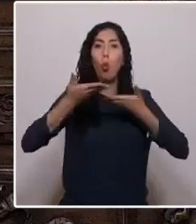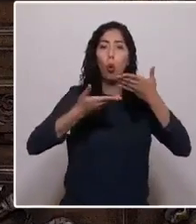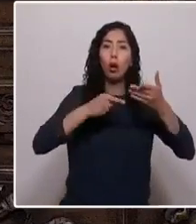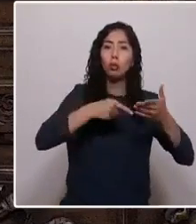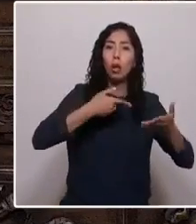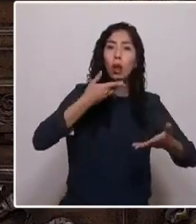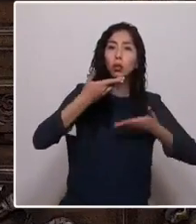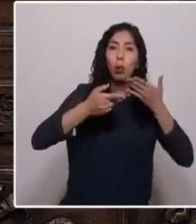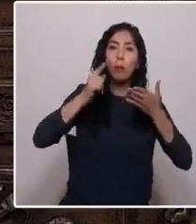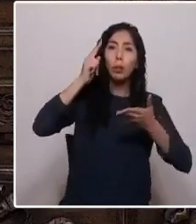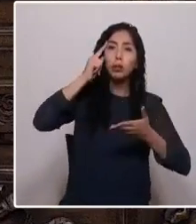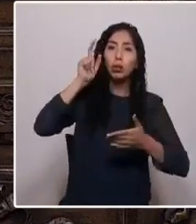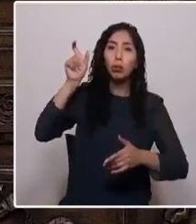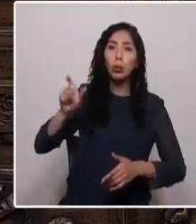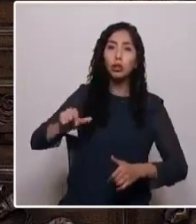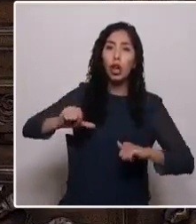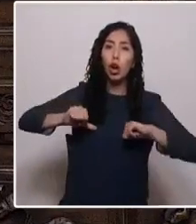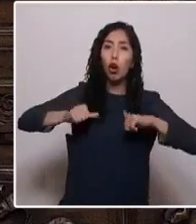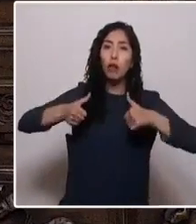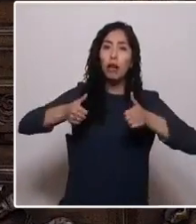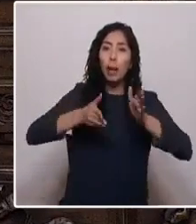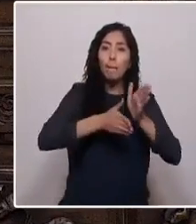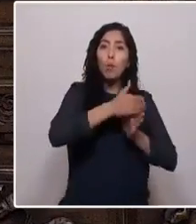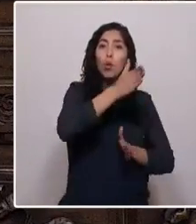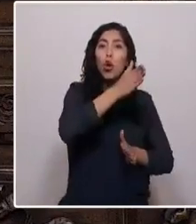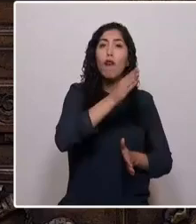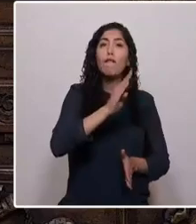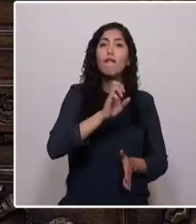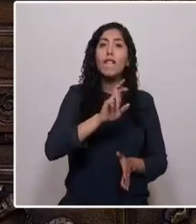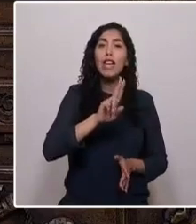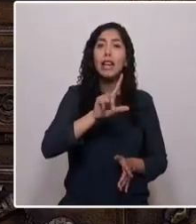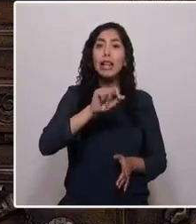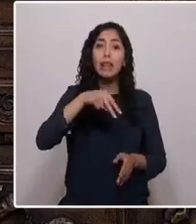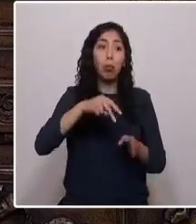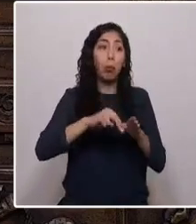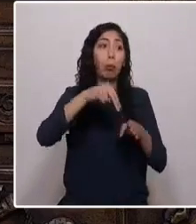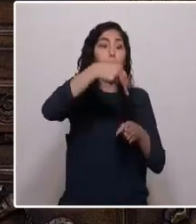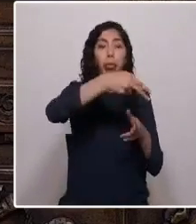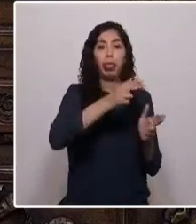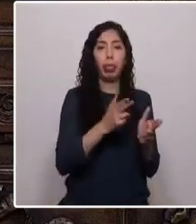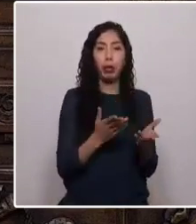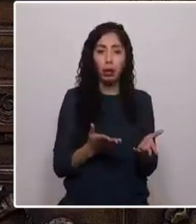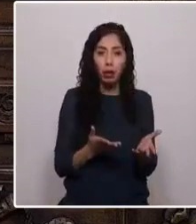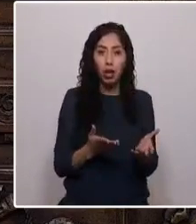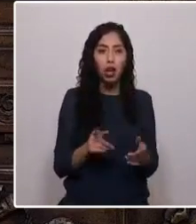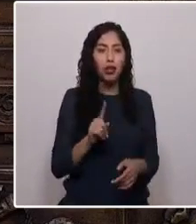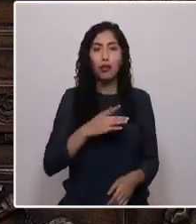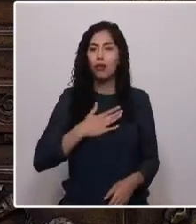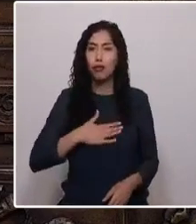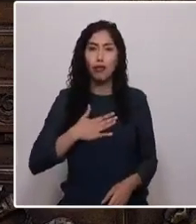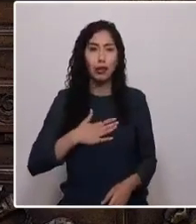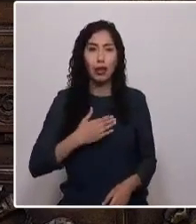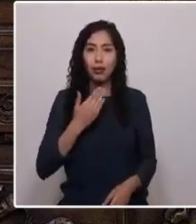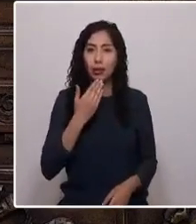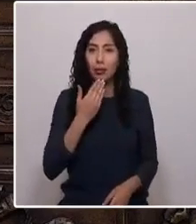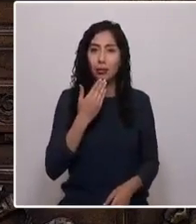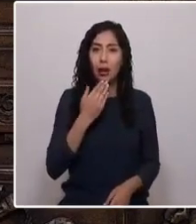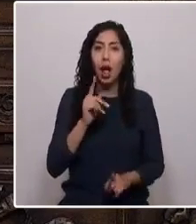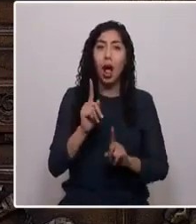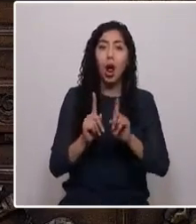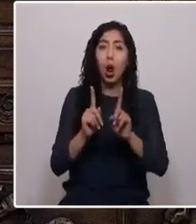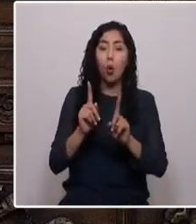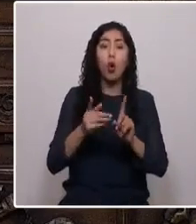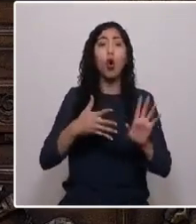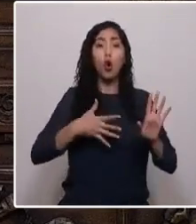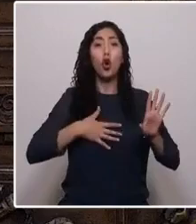joven que cruzaba el muro de Berlín. No quiero nombres en salones o recintos de aquellos comprometidos con las violaciones a los